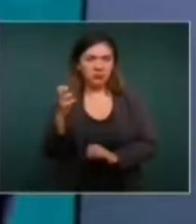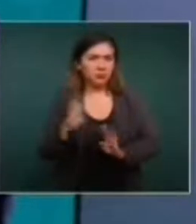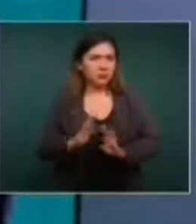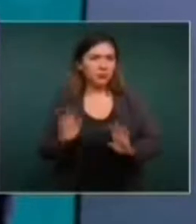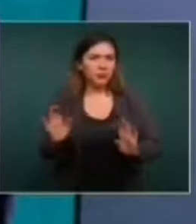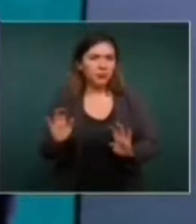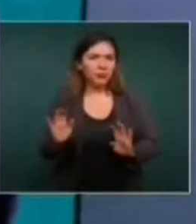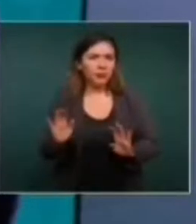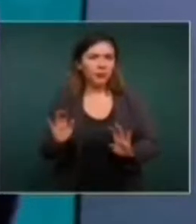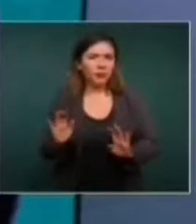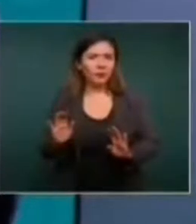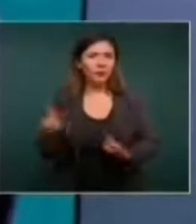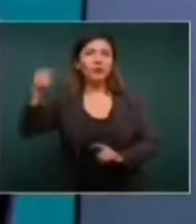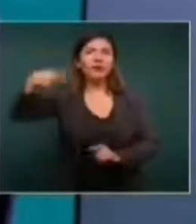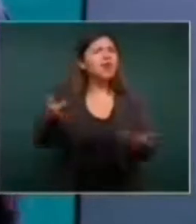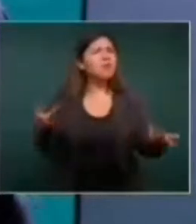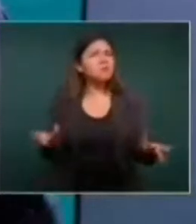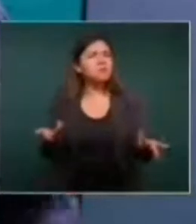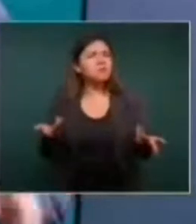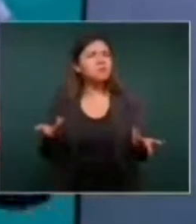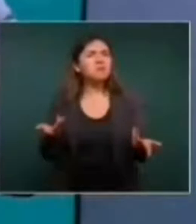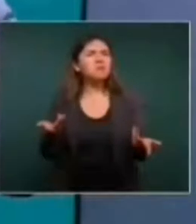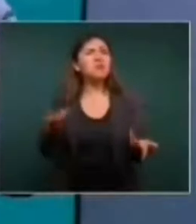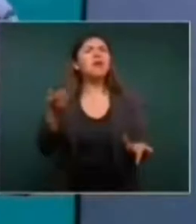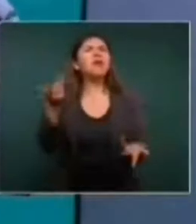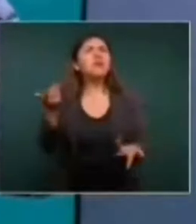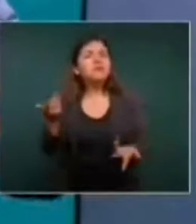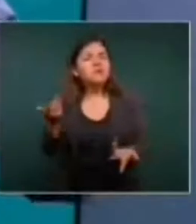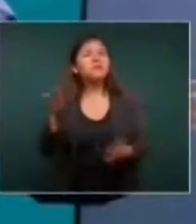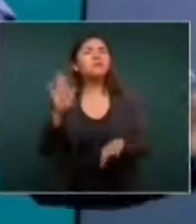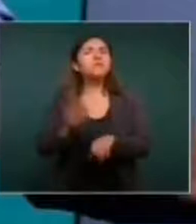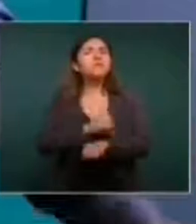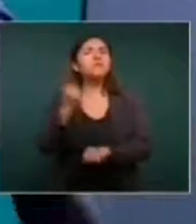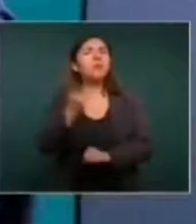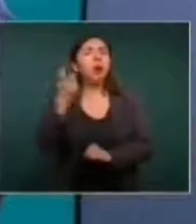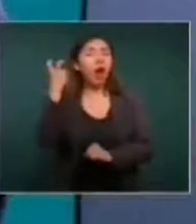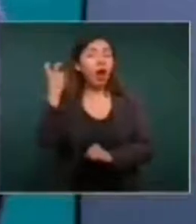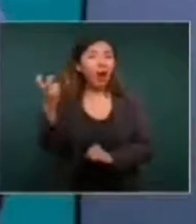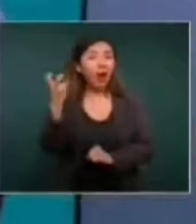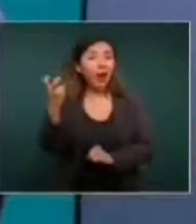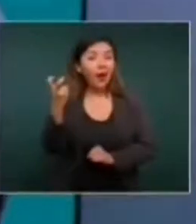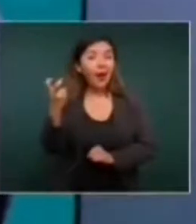a la autoridad esto